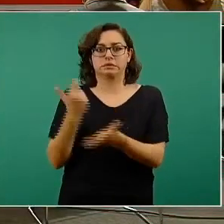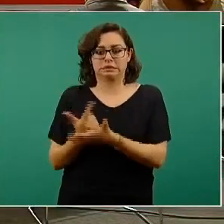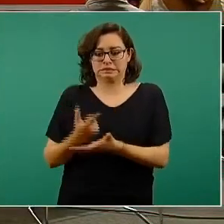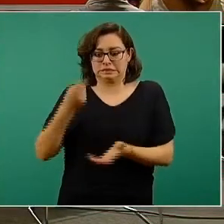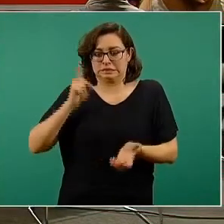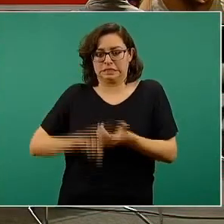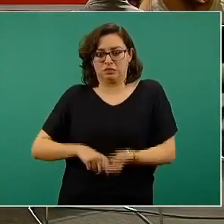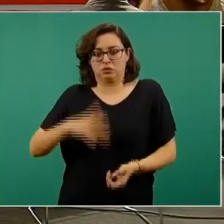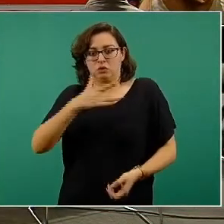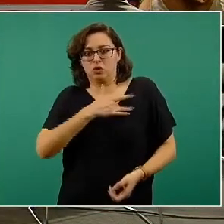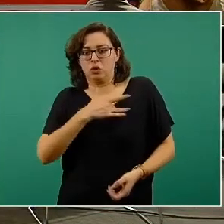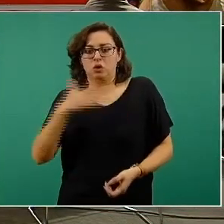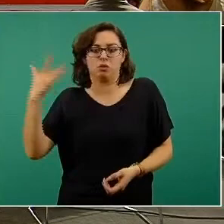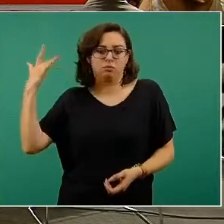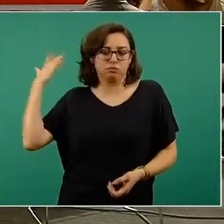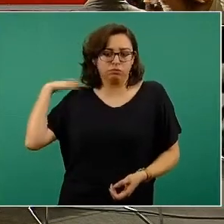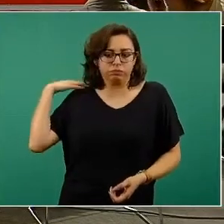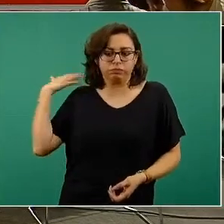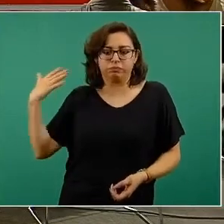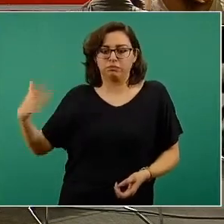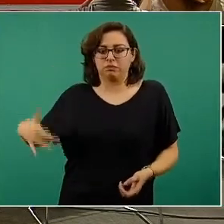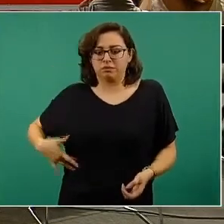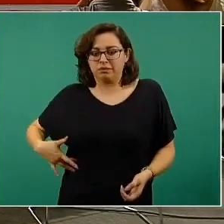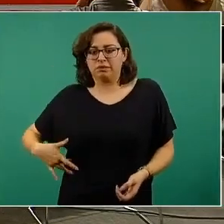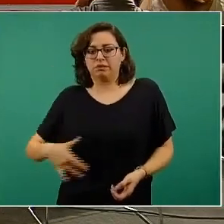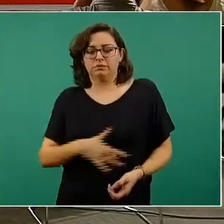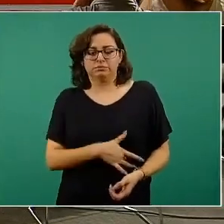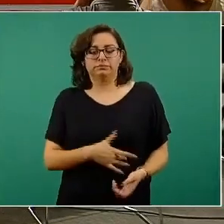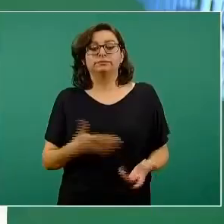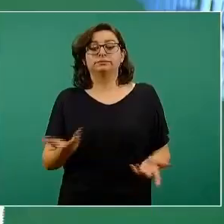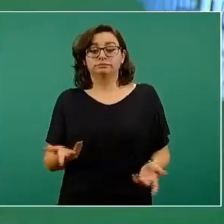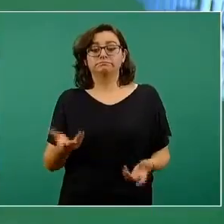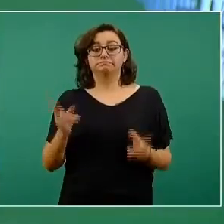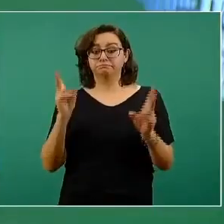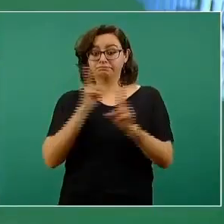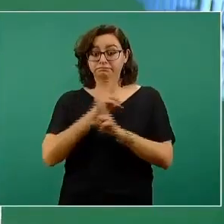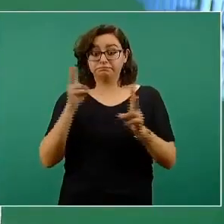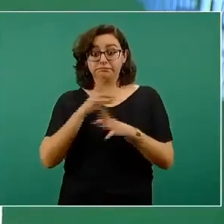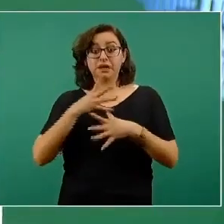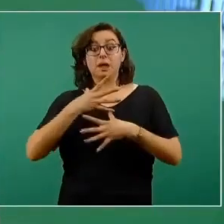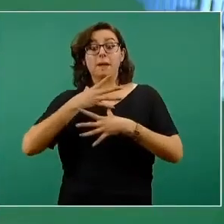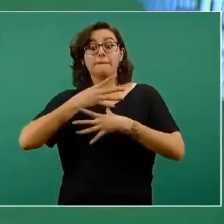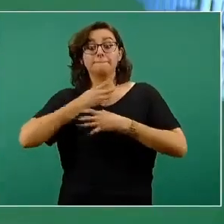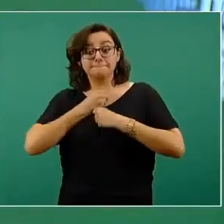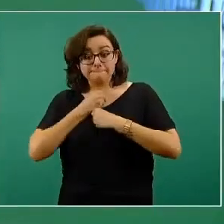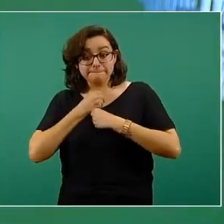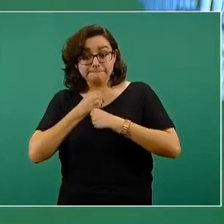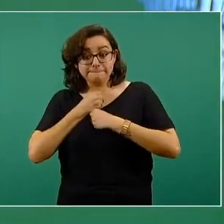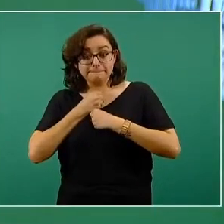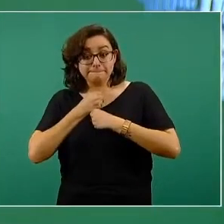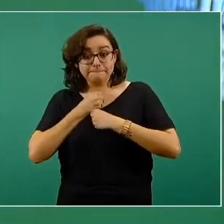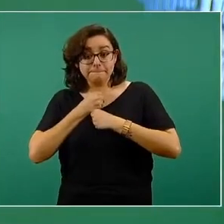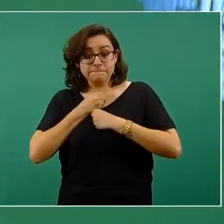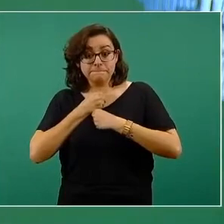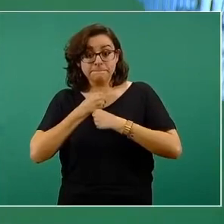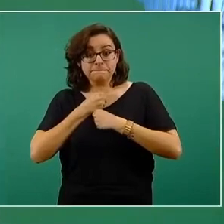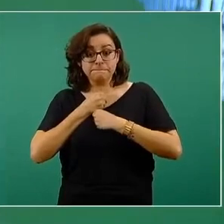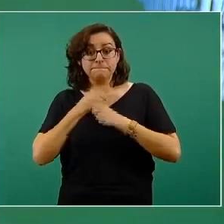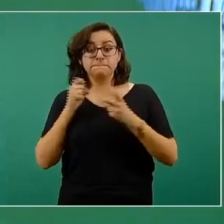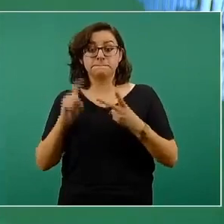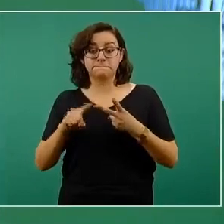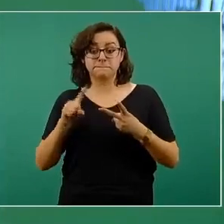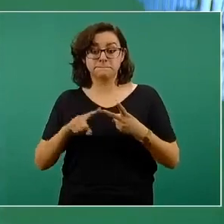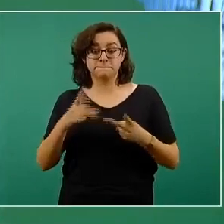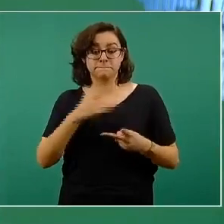cuyo funcionamiento requiere ser continuo, particularmente la vía respiratoria y el